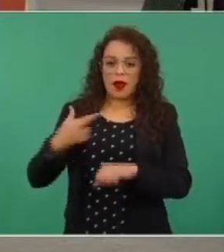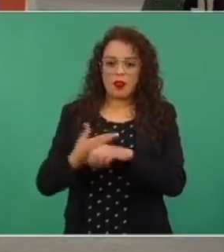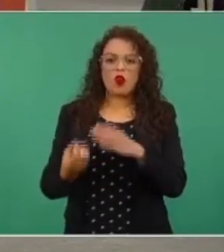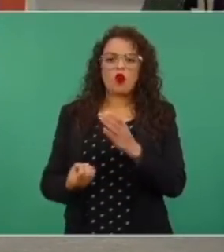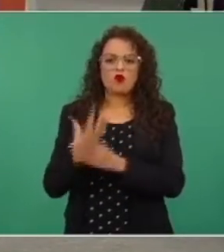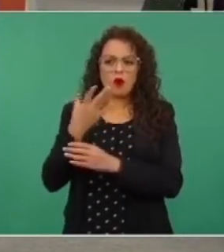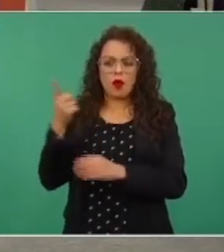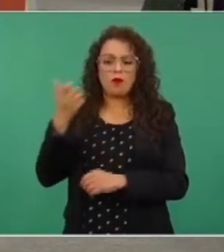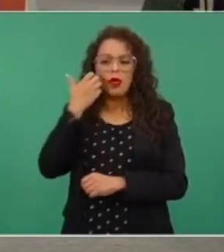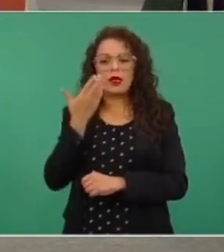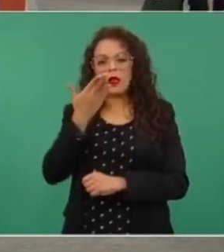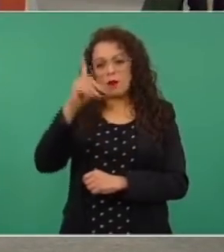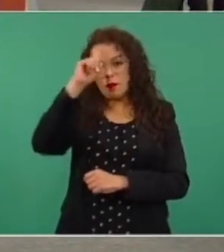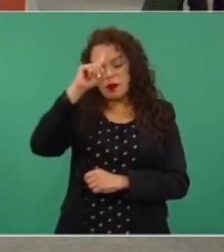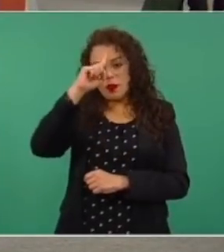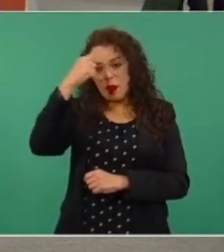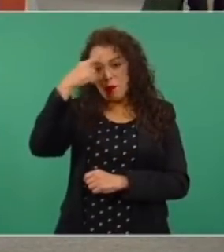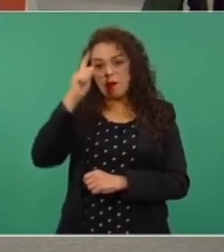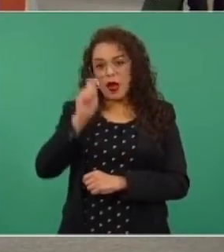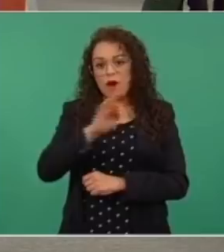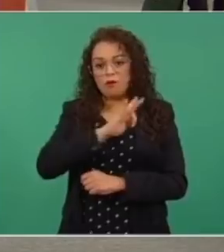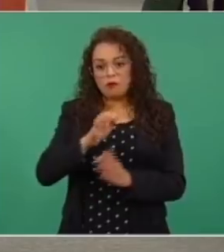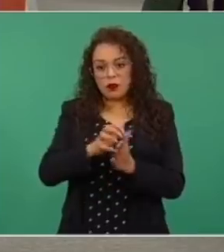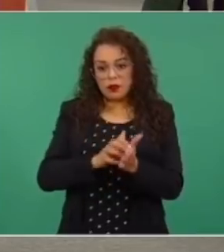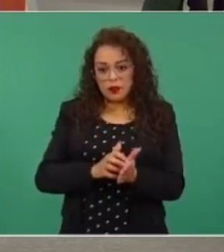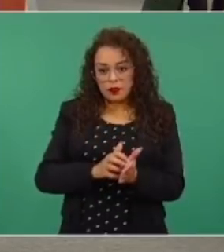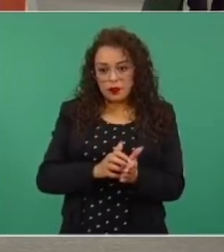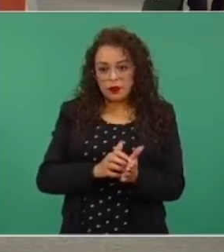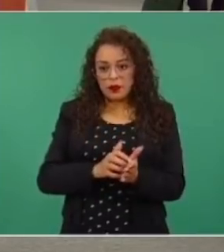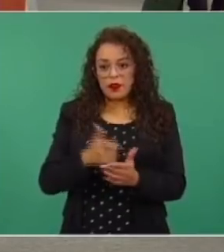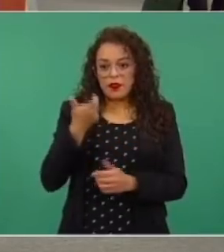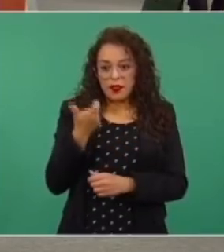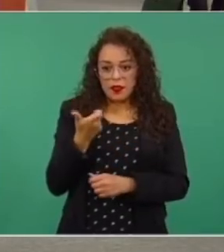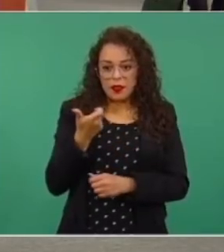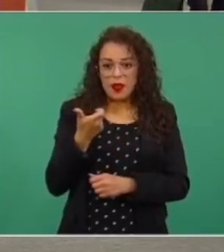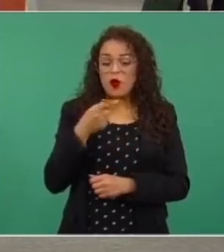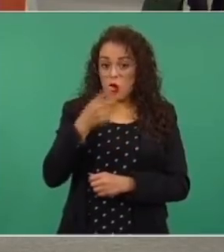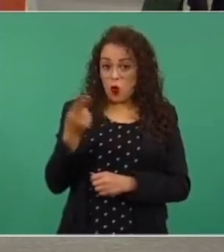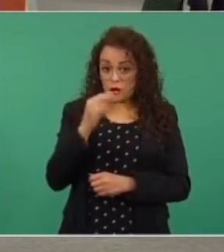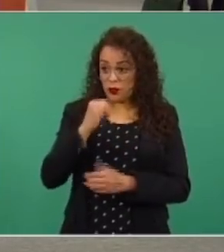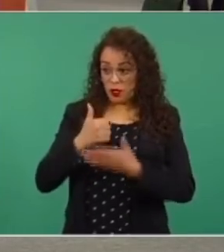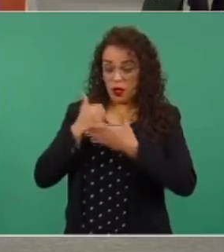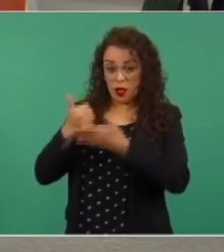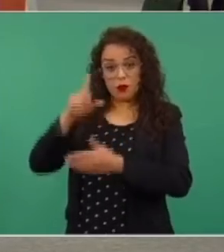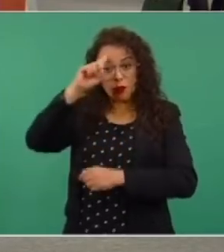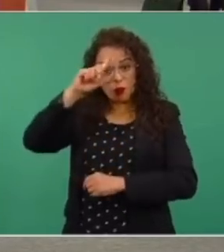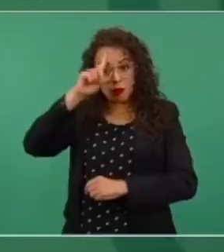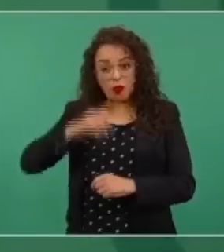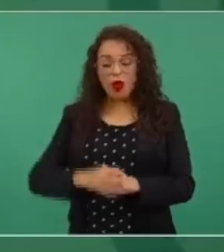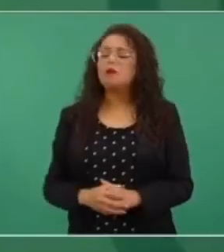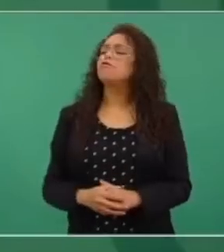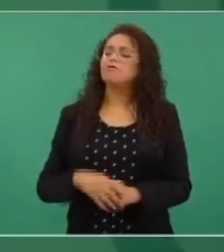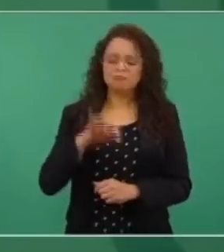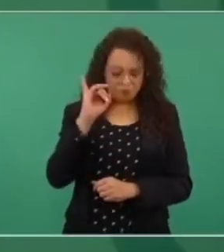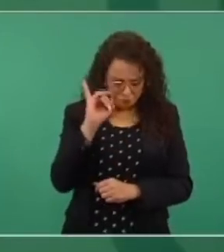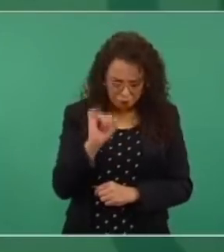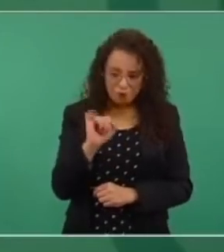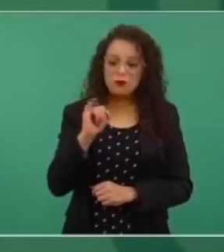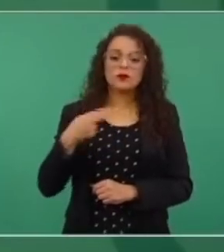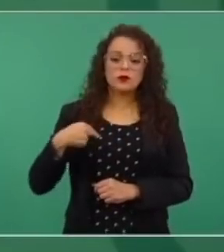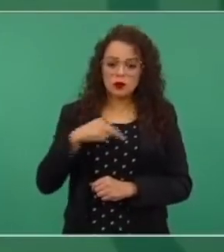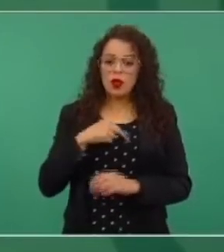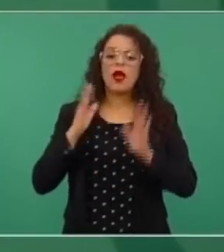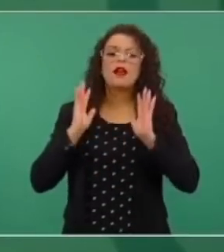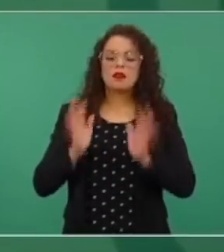para cómo llegar a esas austeridades de acuerdo a su experiencia, ¿les brindaría esa ayuda de asesoramiento? Lo estamos haciendo.